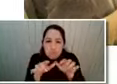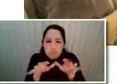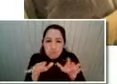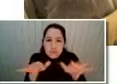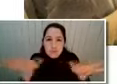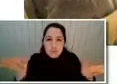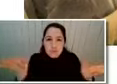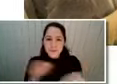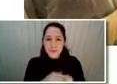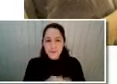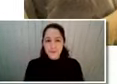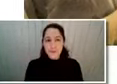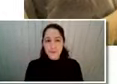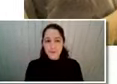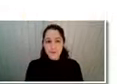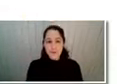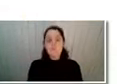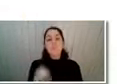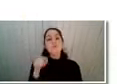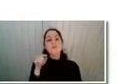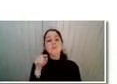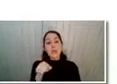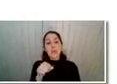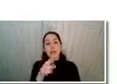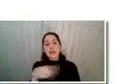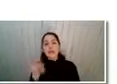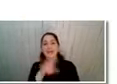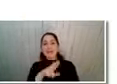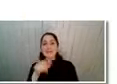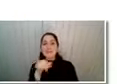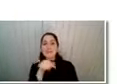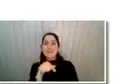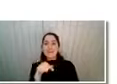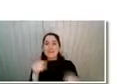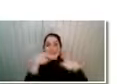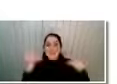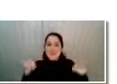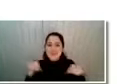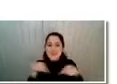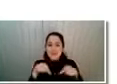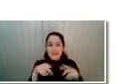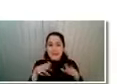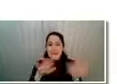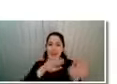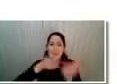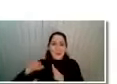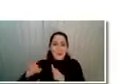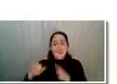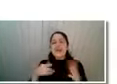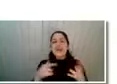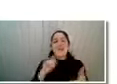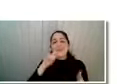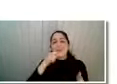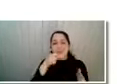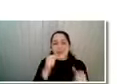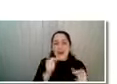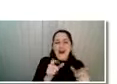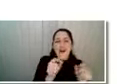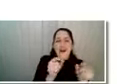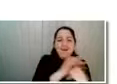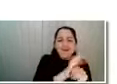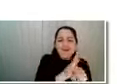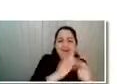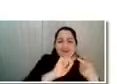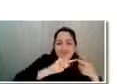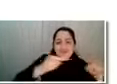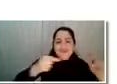Y volvemos a la cámara, porque esto fue un pequeño paréntesis para saber qué es lo que era el material genético viral, y lo que le quiero mostrar ahora es